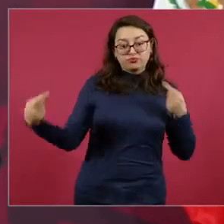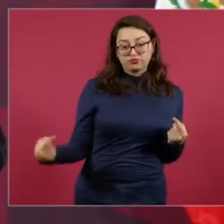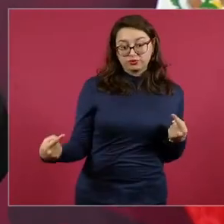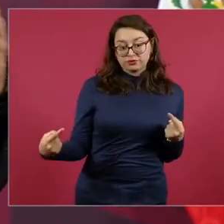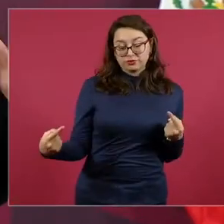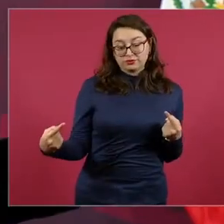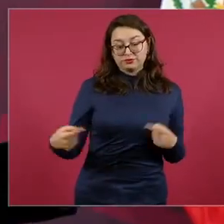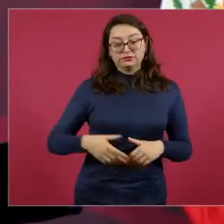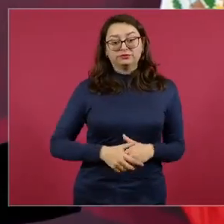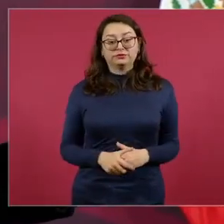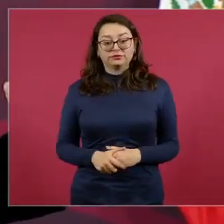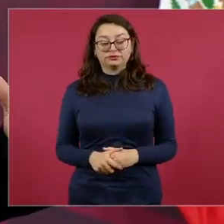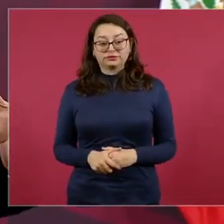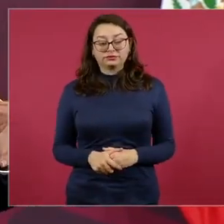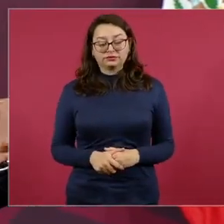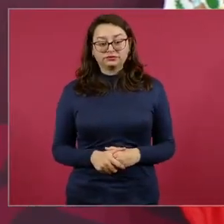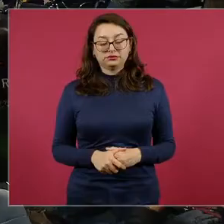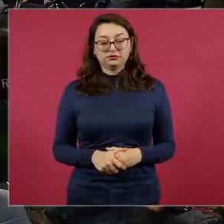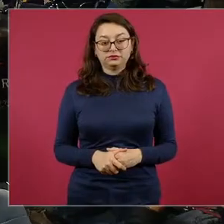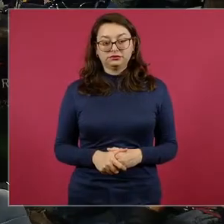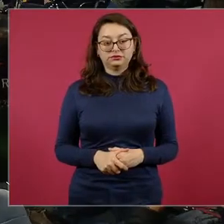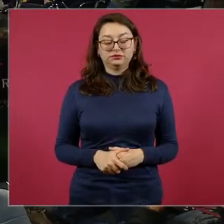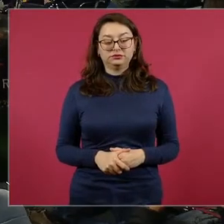Y no solo es él.